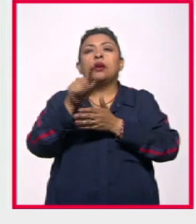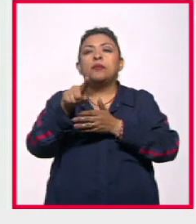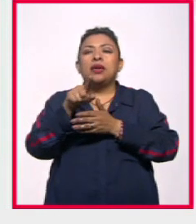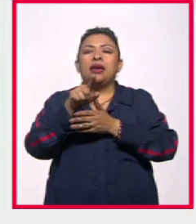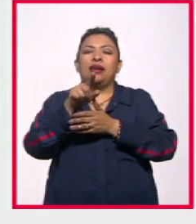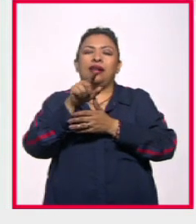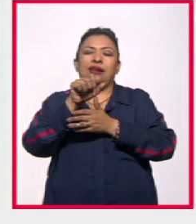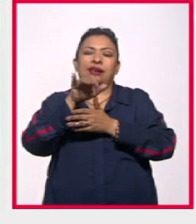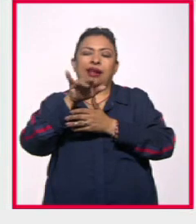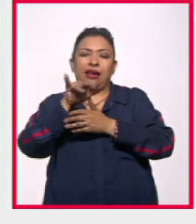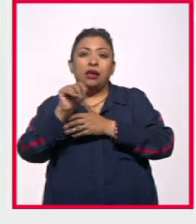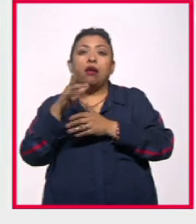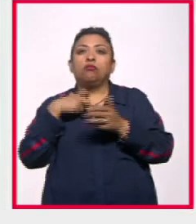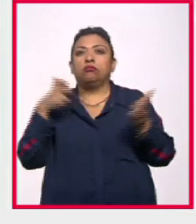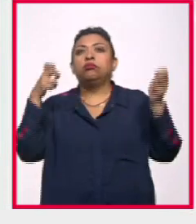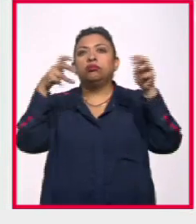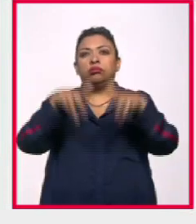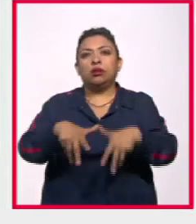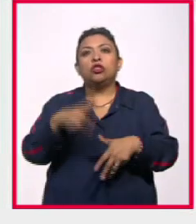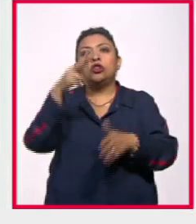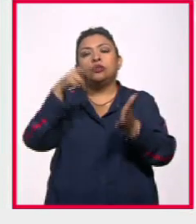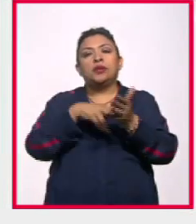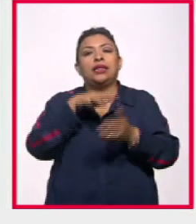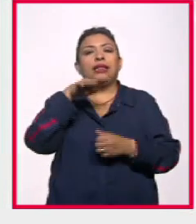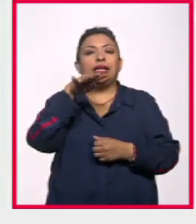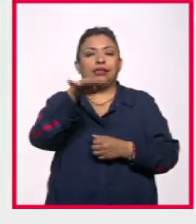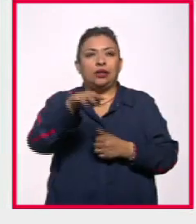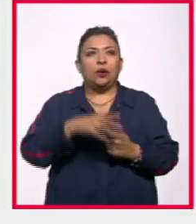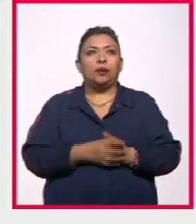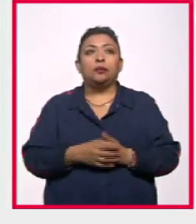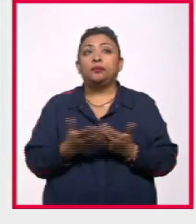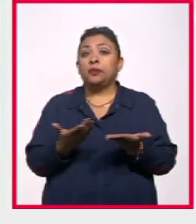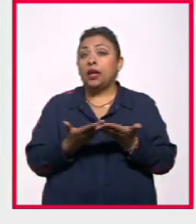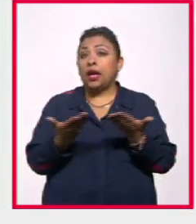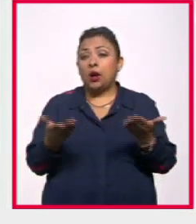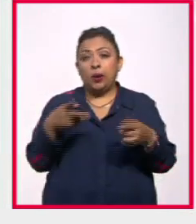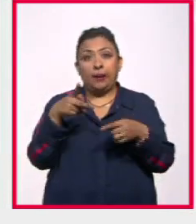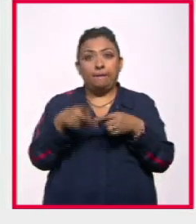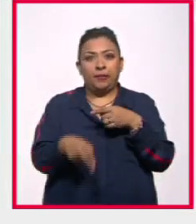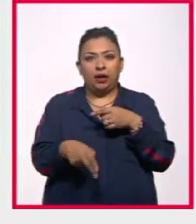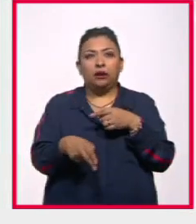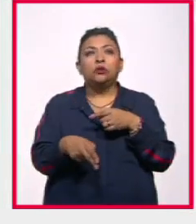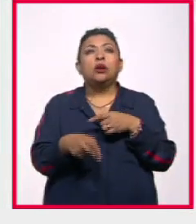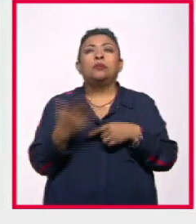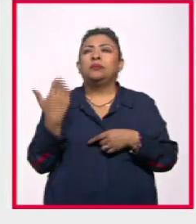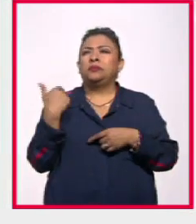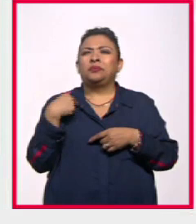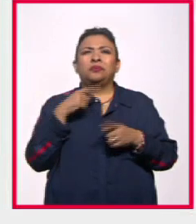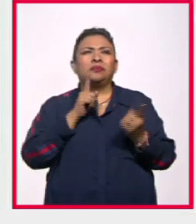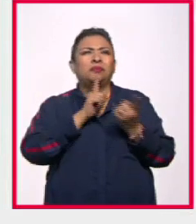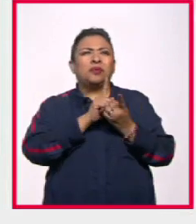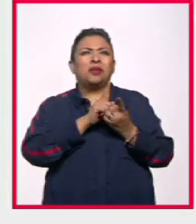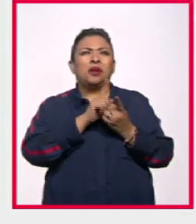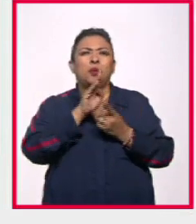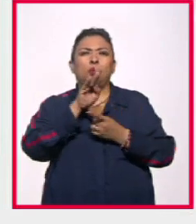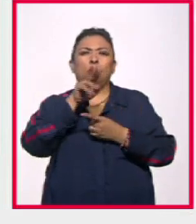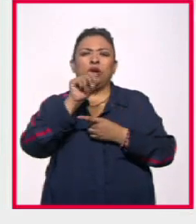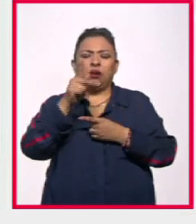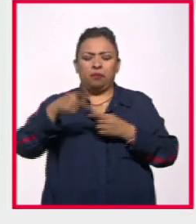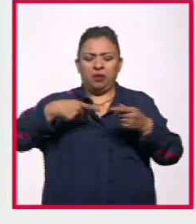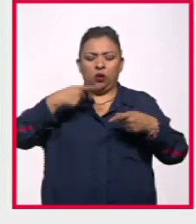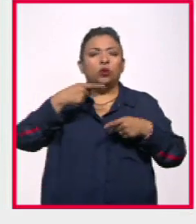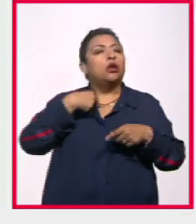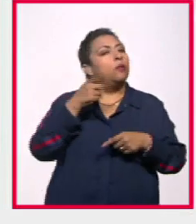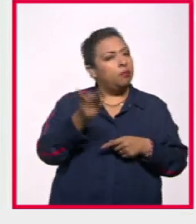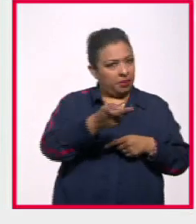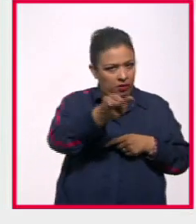Personales será la sede de este encuentro 2019. Y nos vamos a ir con esto a la pausa. Hablaba hace ratito Concha Buica de hacerse preguntas y yo les